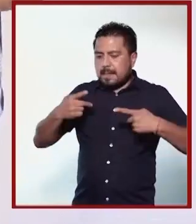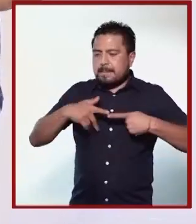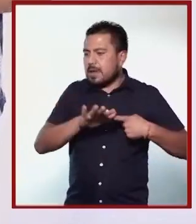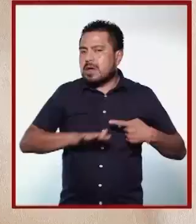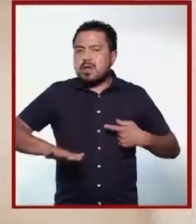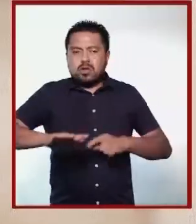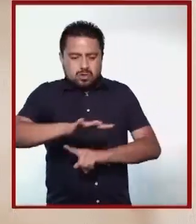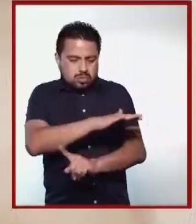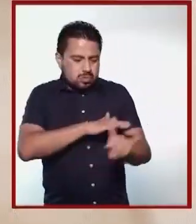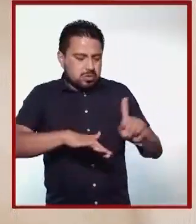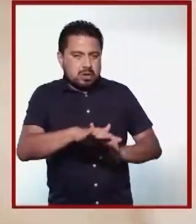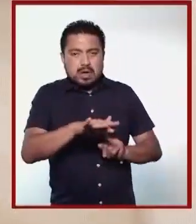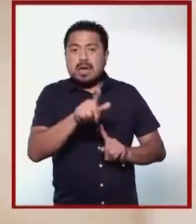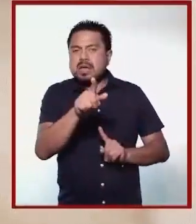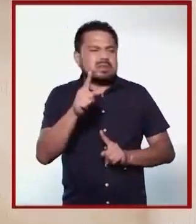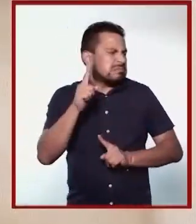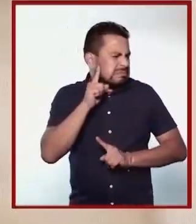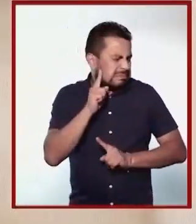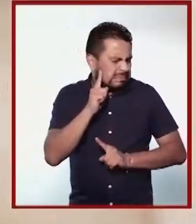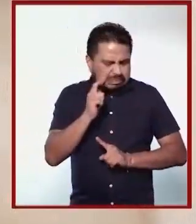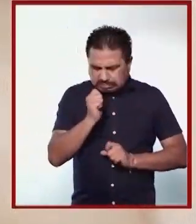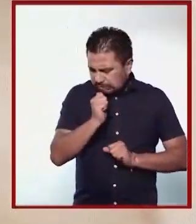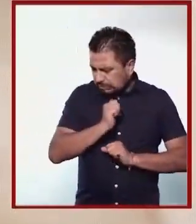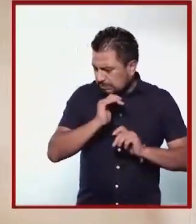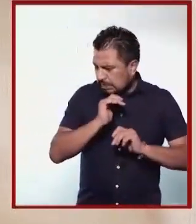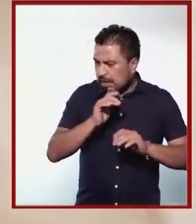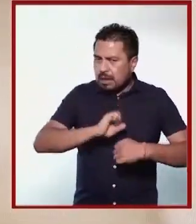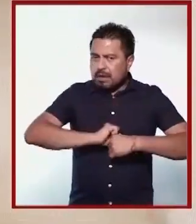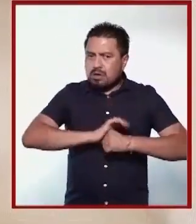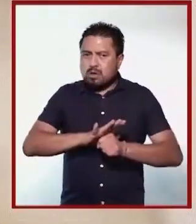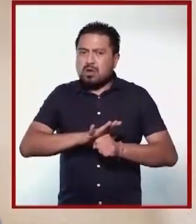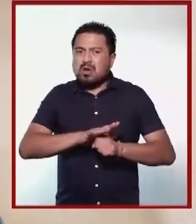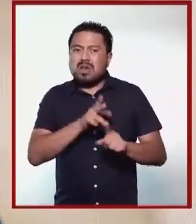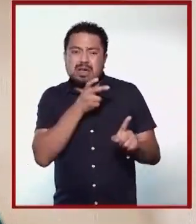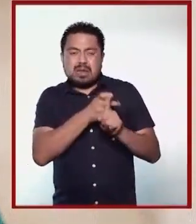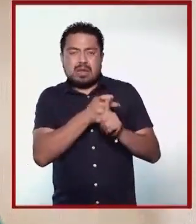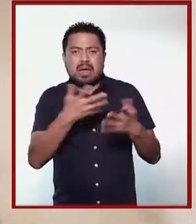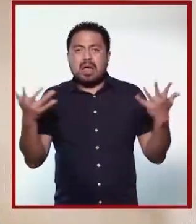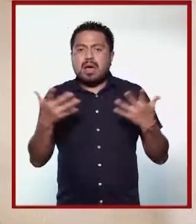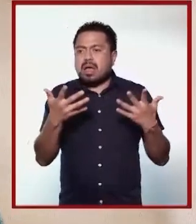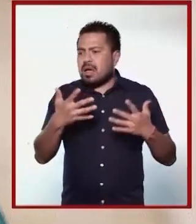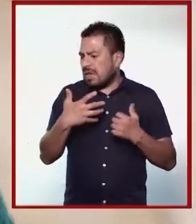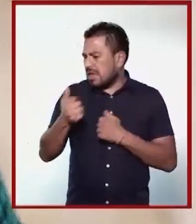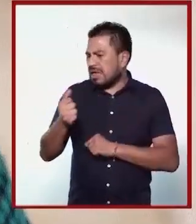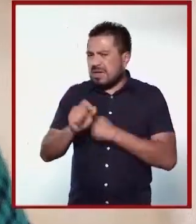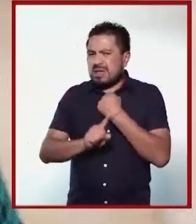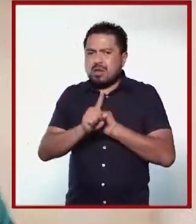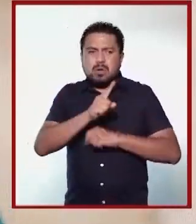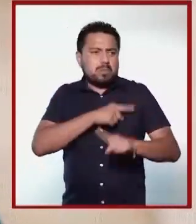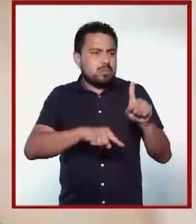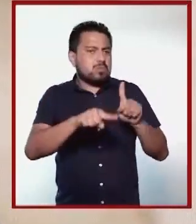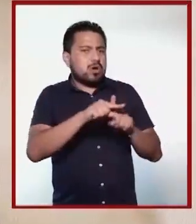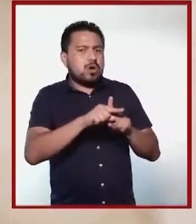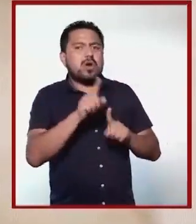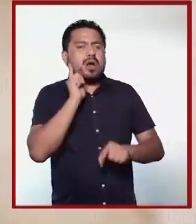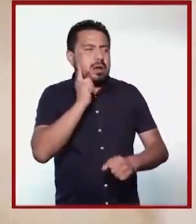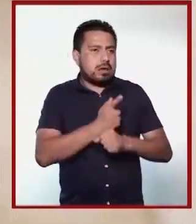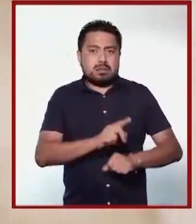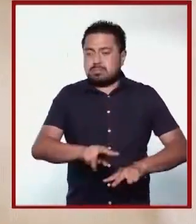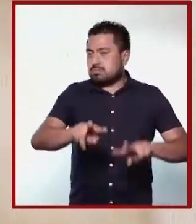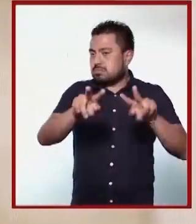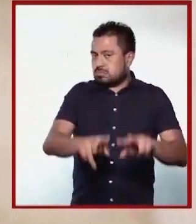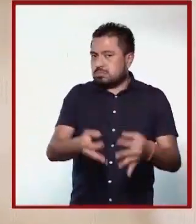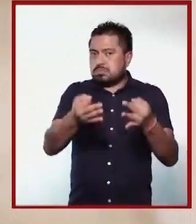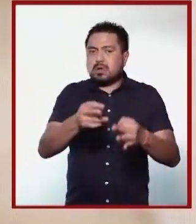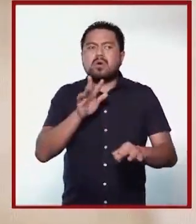que te rodean? Aunque suene un poco increíble que la pandemia por COVID-19 nos ha traído algunos efectos positivos, verás que es verdad.